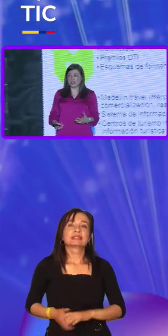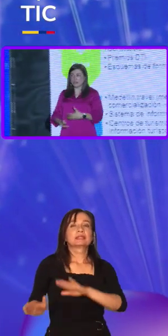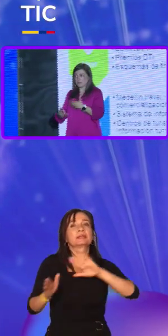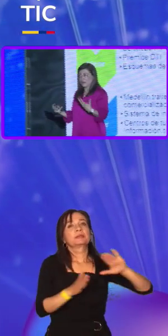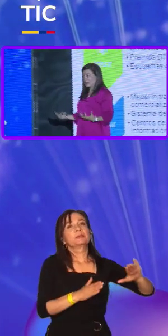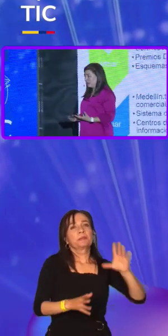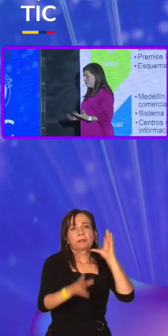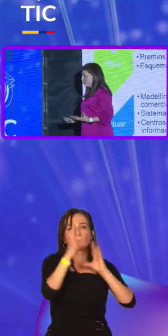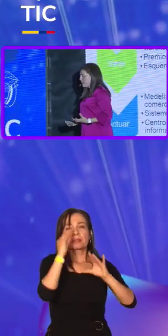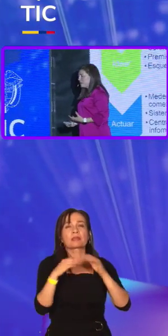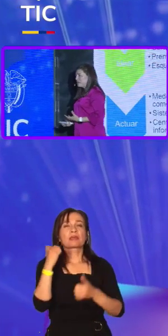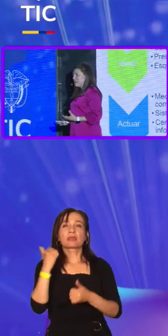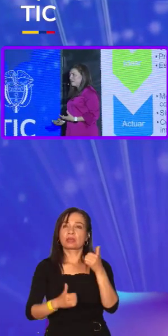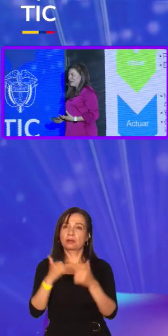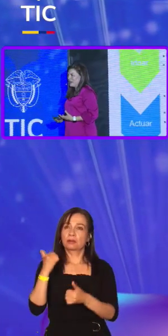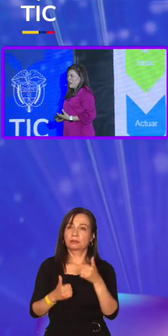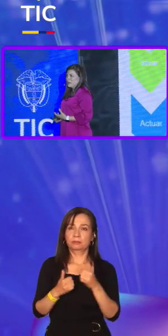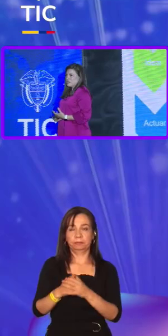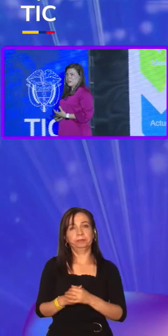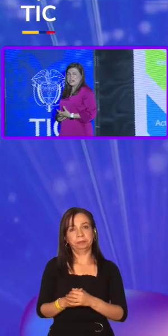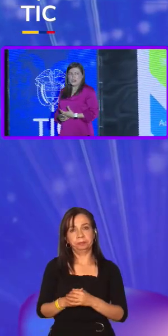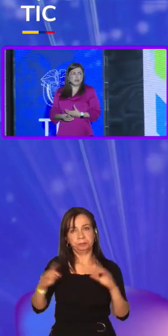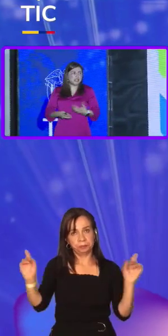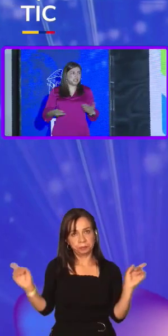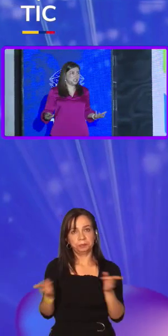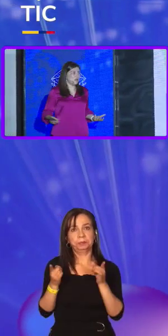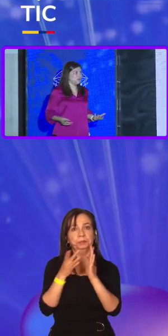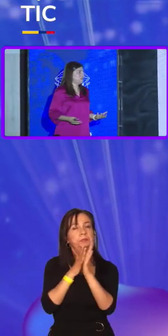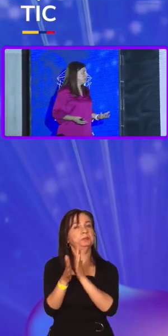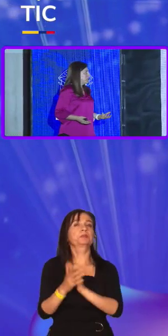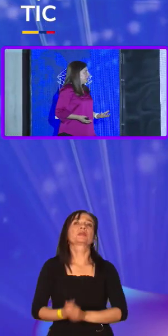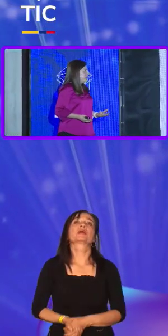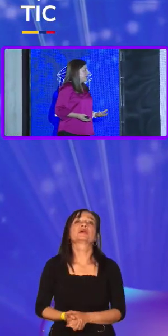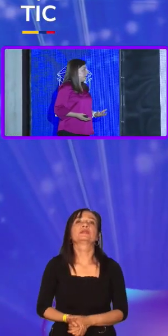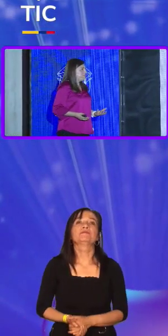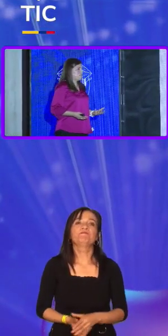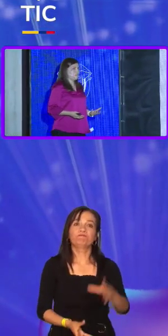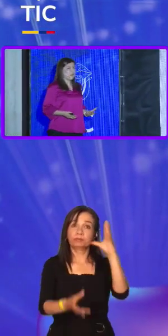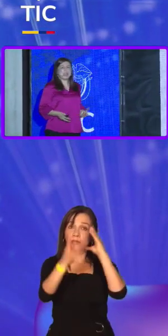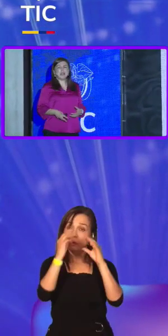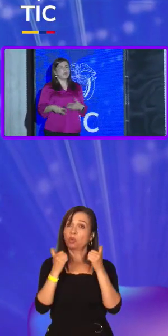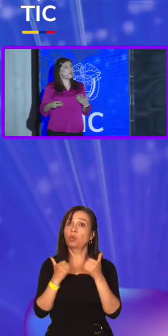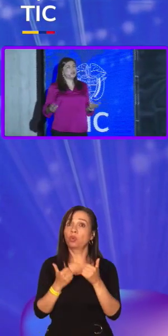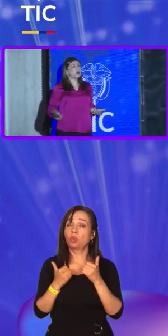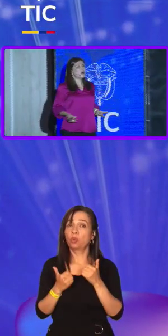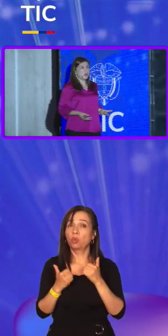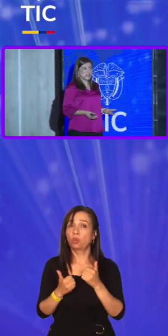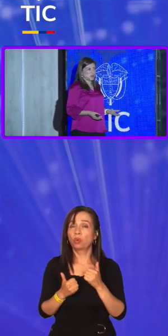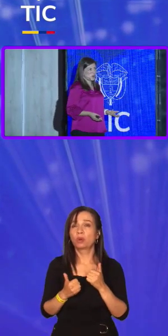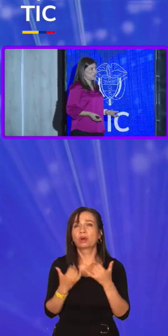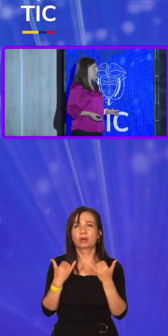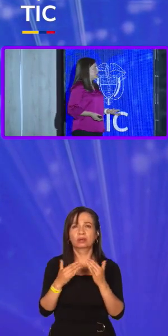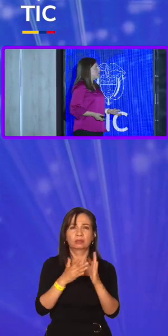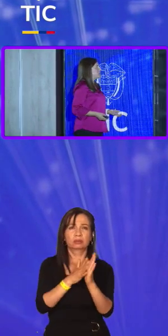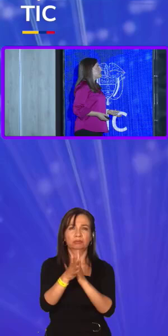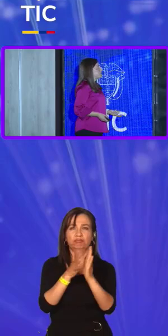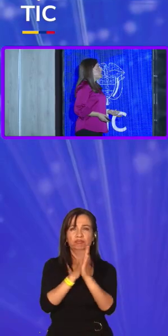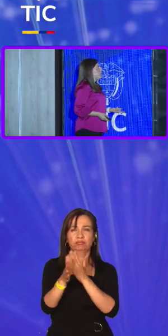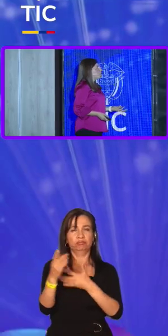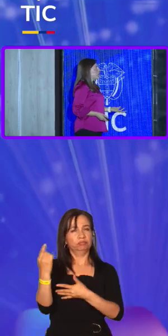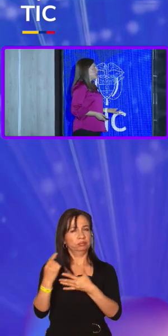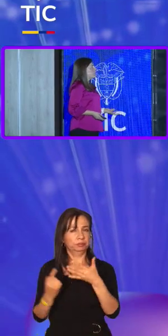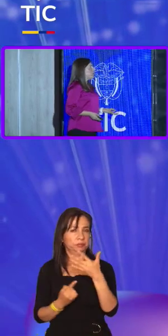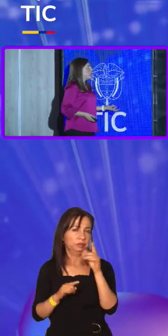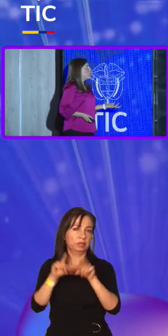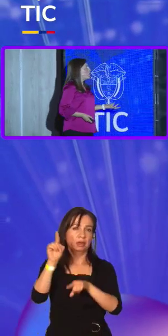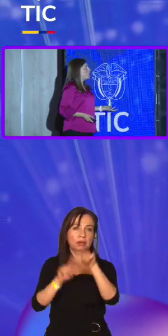¿Cuáles lecciones hemos aprendido? Para ir capitulando, hemos aprendido muchísimo. Aquí comento algunas cosas